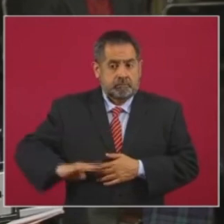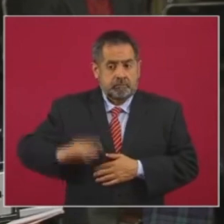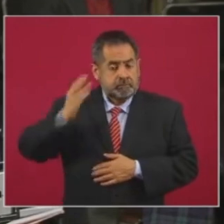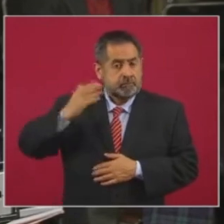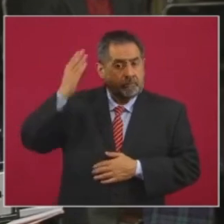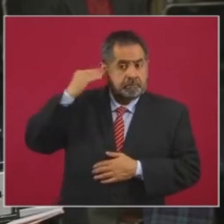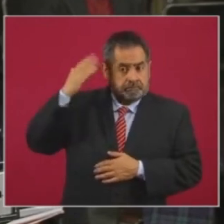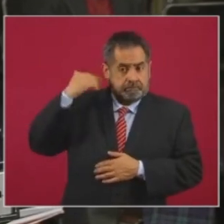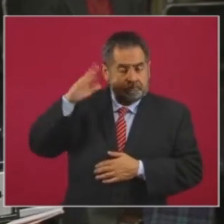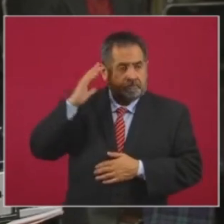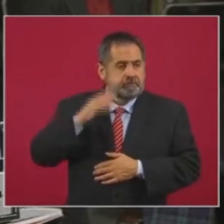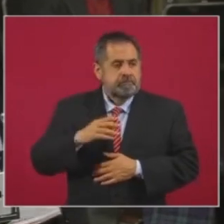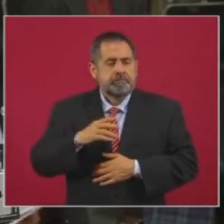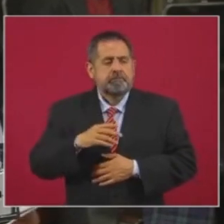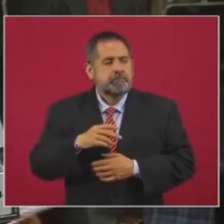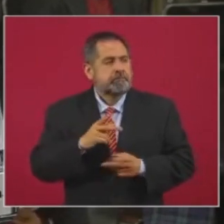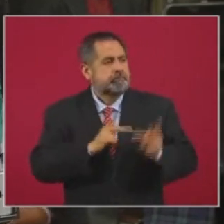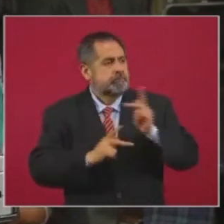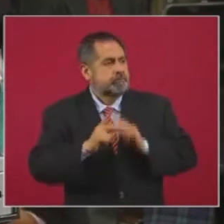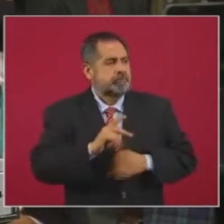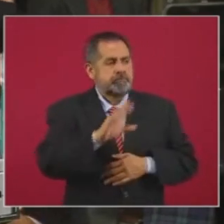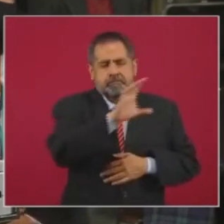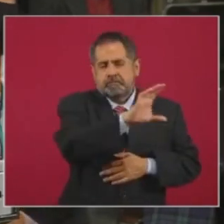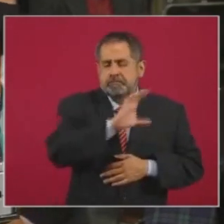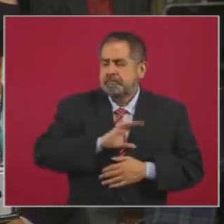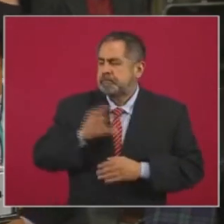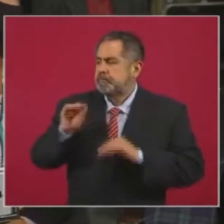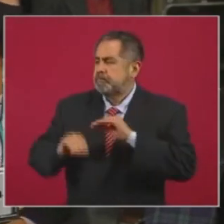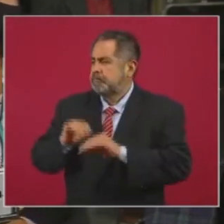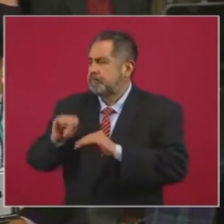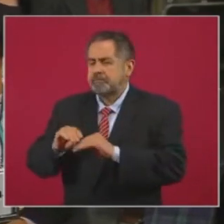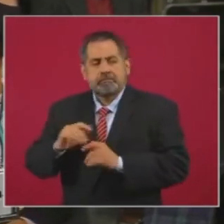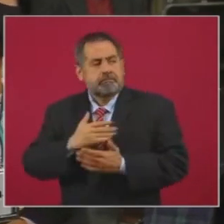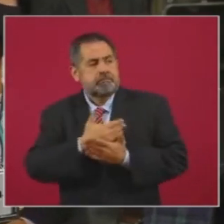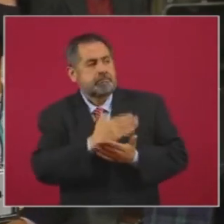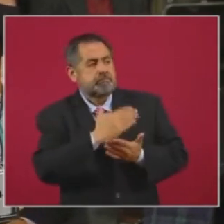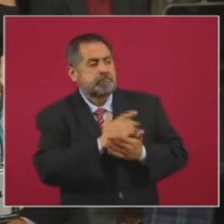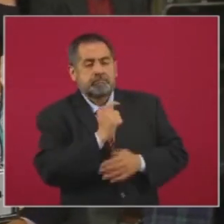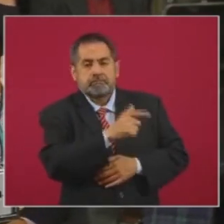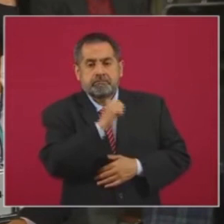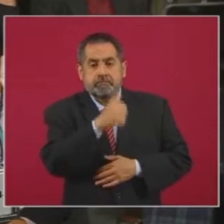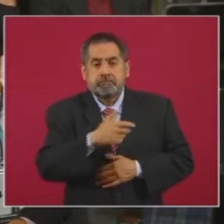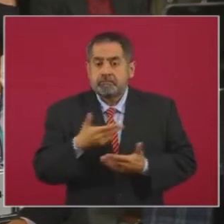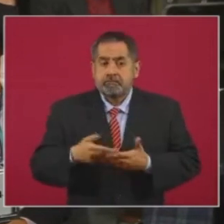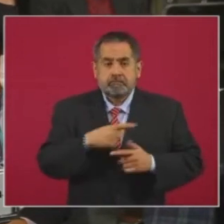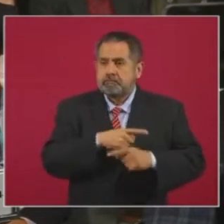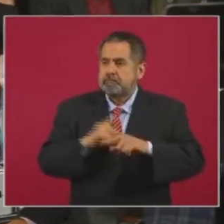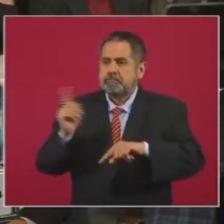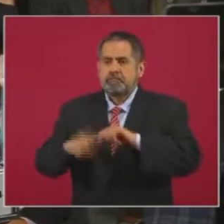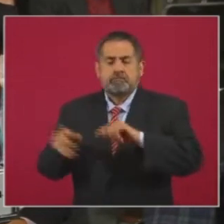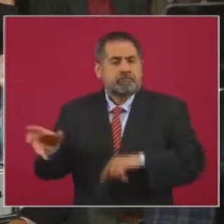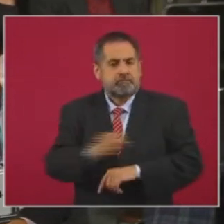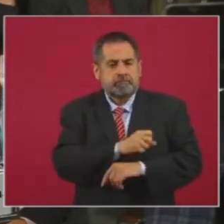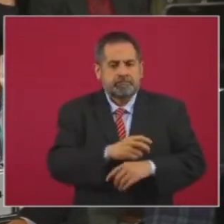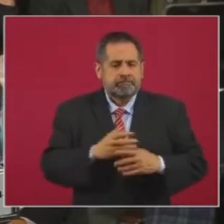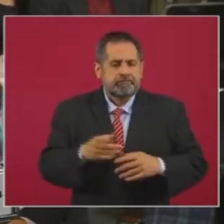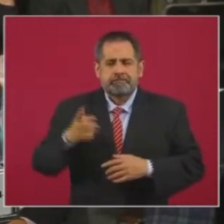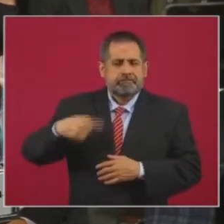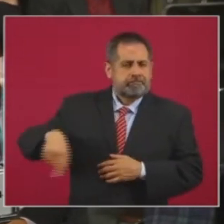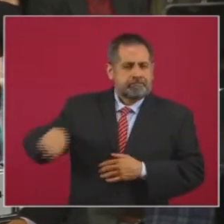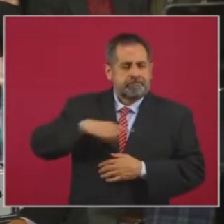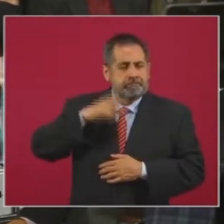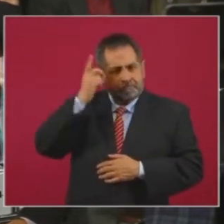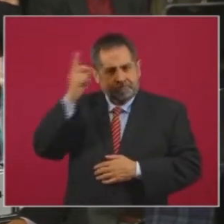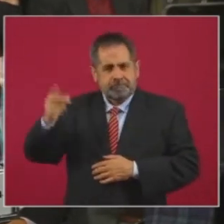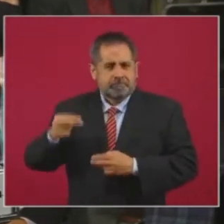compromiso con el mercado de pagarlo y nunca lo pagó por años, ¿no? Aquí la petición que me han hecho los locatarios, que son más de 100